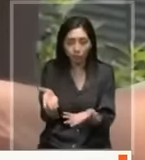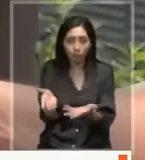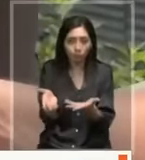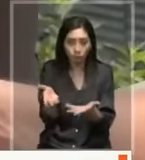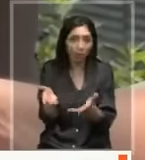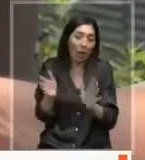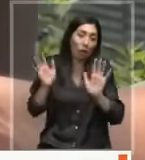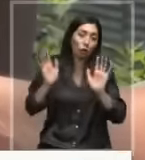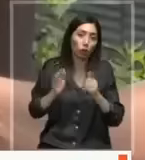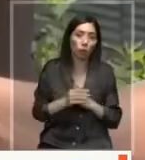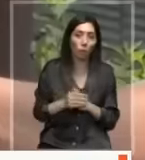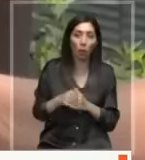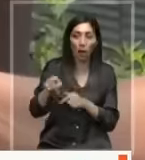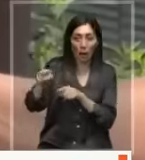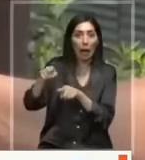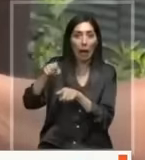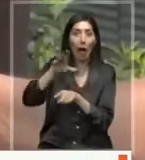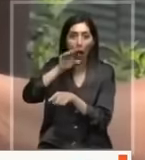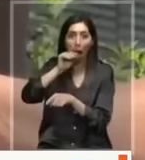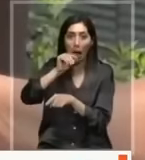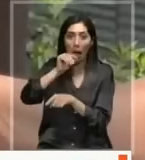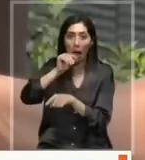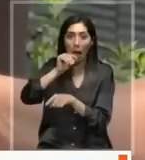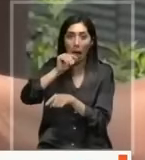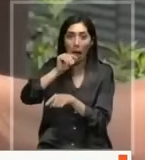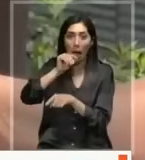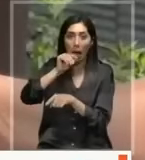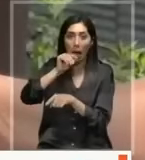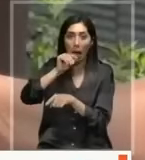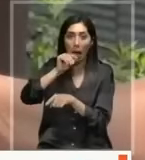Y eso, pero él hablaba español. Y yo le dije...